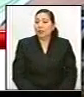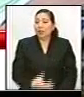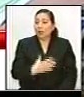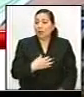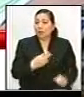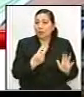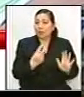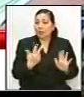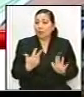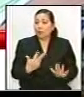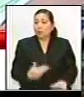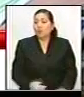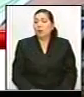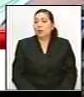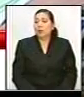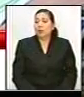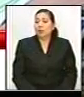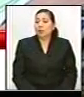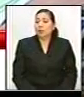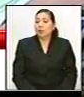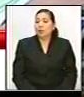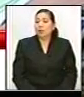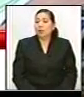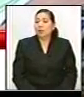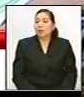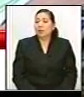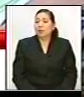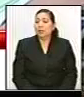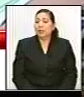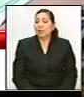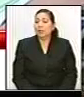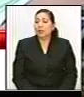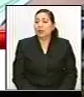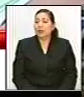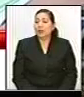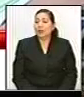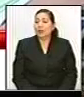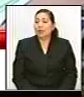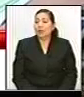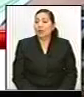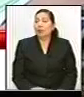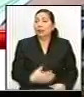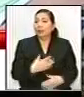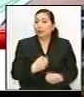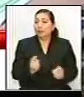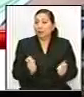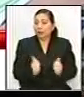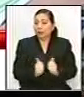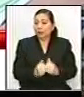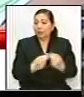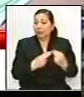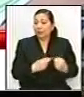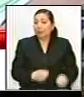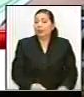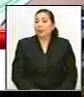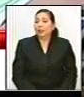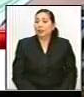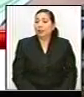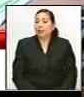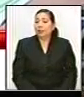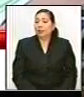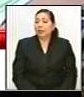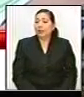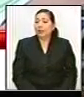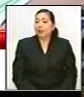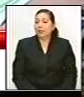78 años, entonces me decían, y yo era en la sección de salud, estaba encargada, entonces me decían,